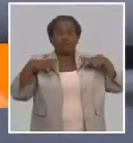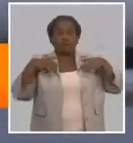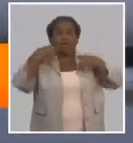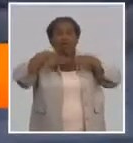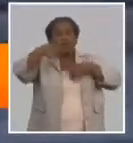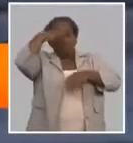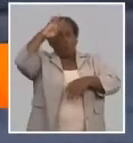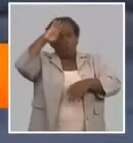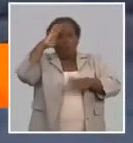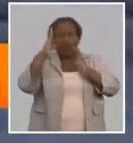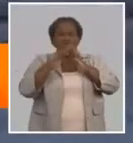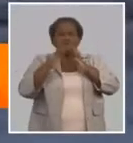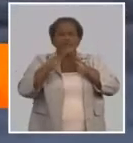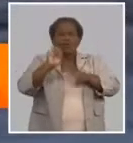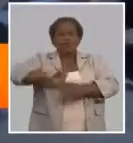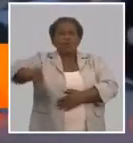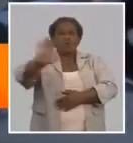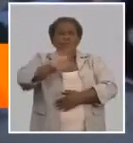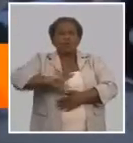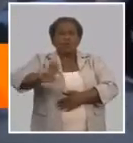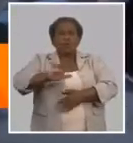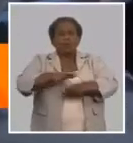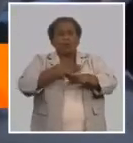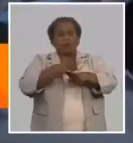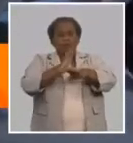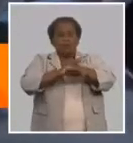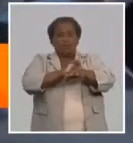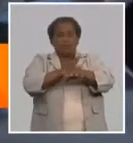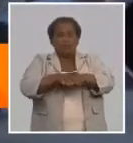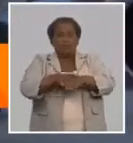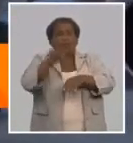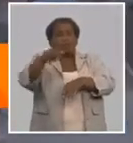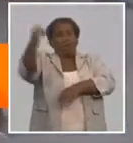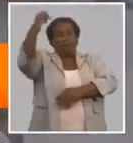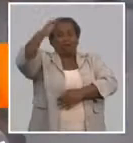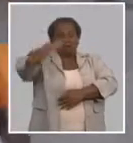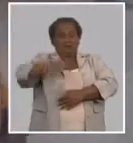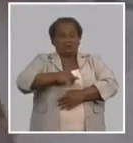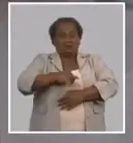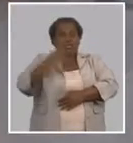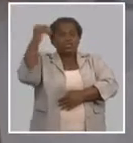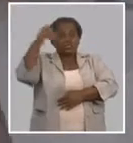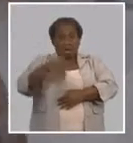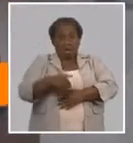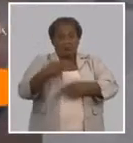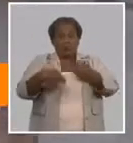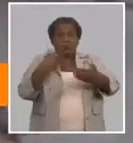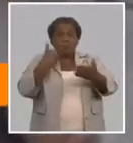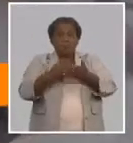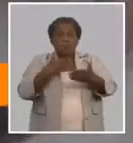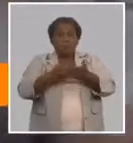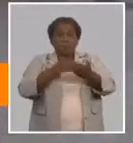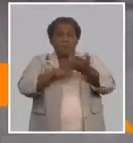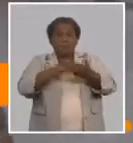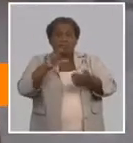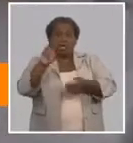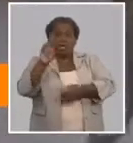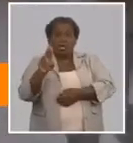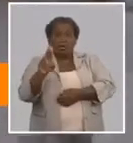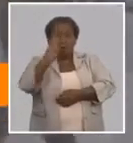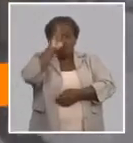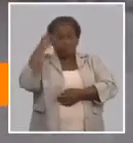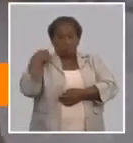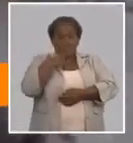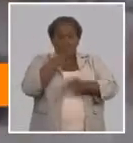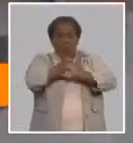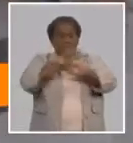cubanos residentes en europa que tras la pandemia vuelven con su familia llegaba muy no hicieron la prueba el cordón abrieron hicieron el tapón los medios especialistas